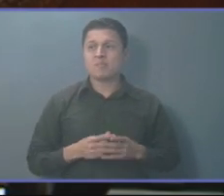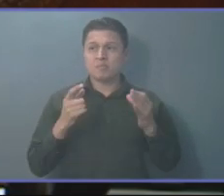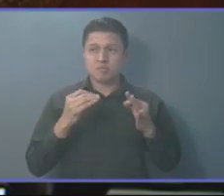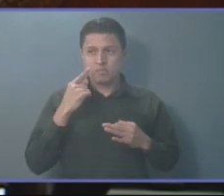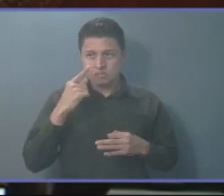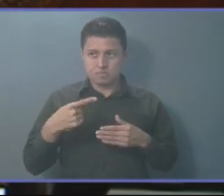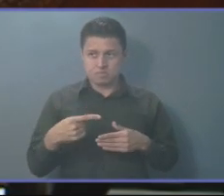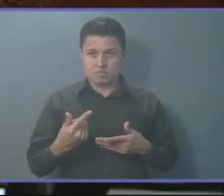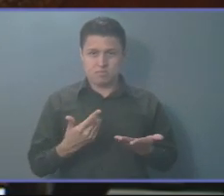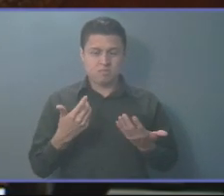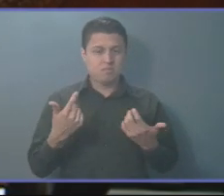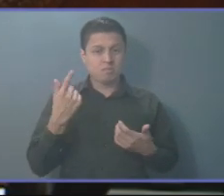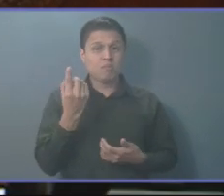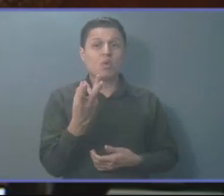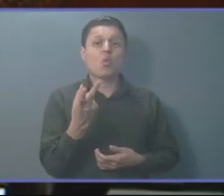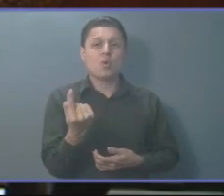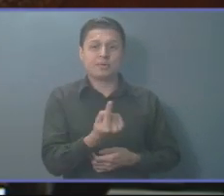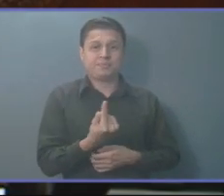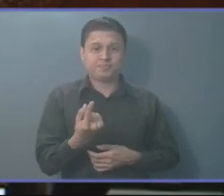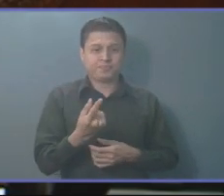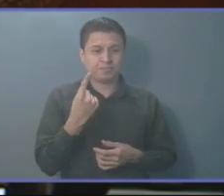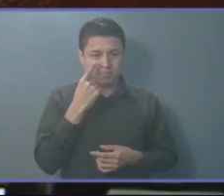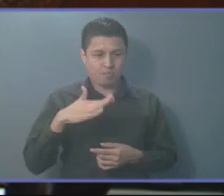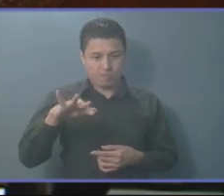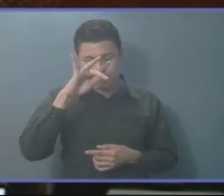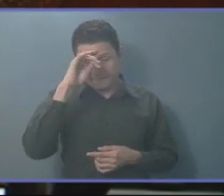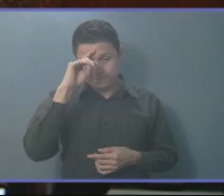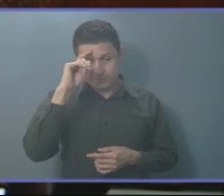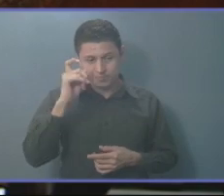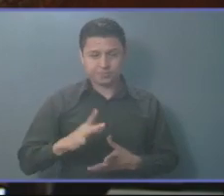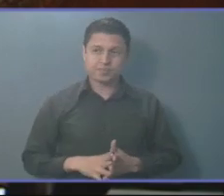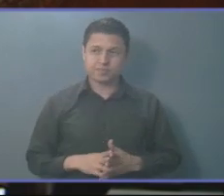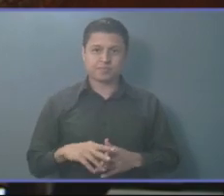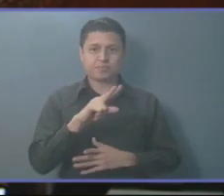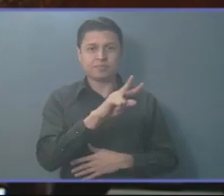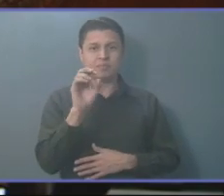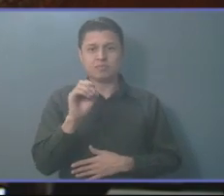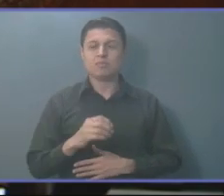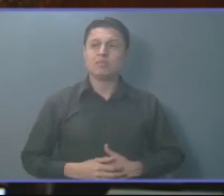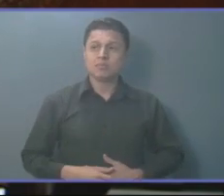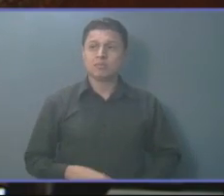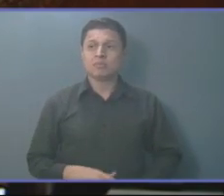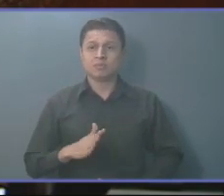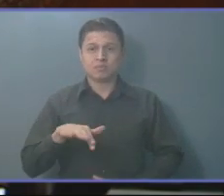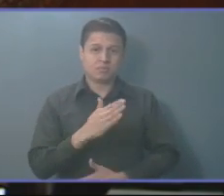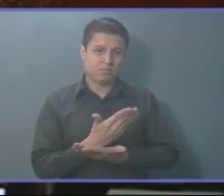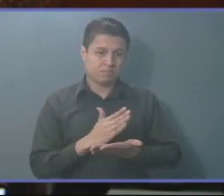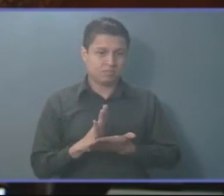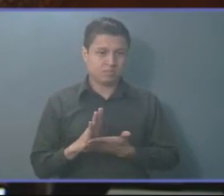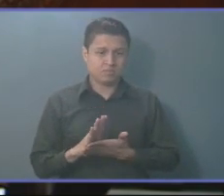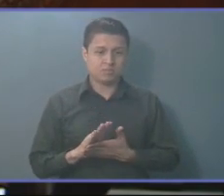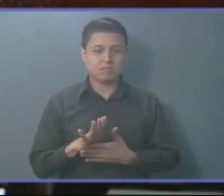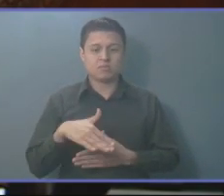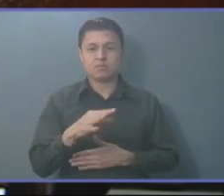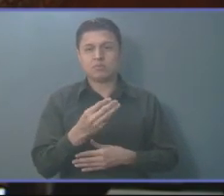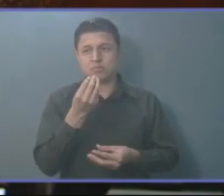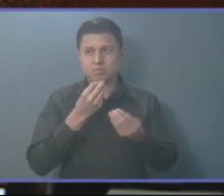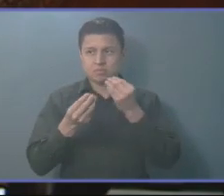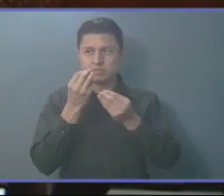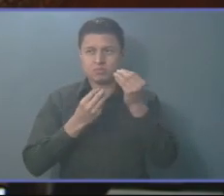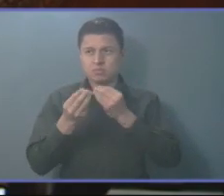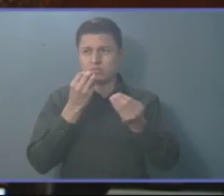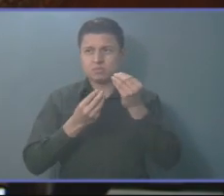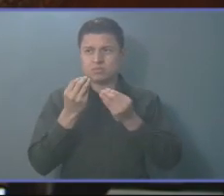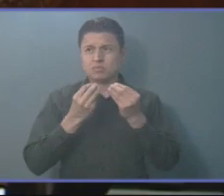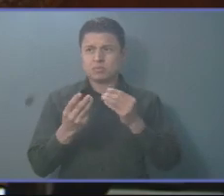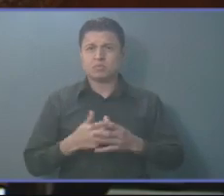frecuencia de acuerdo al flujo de personas que se encuentren en los lugares de trabajo. 20. Desinfectar máquinas dispensadoras de alimentos y bebidas 2 veces